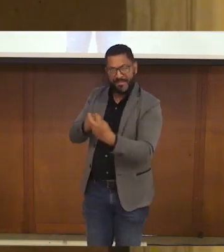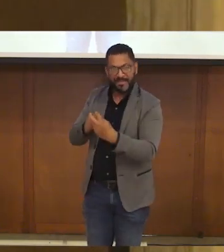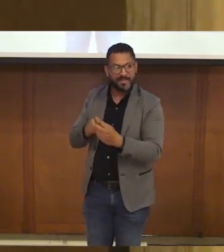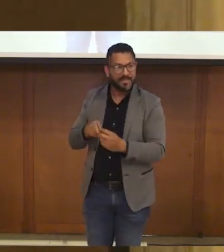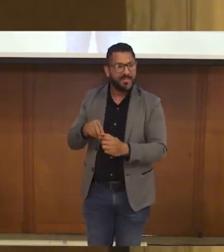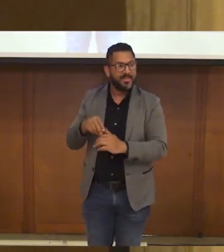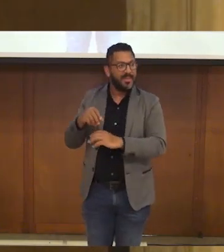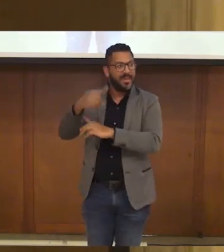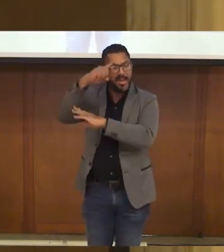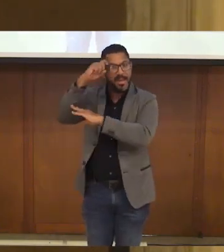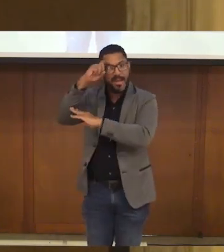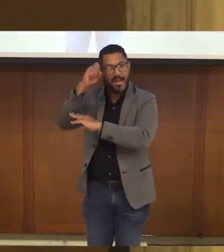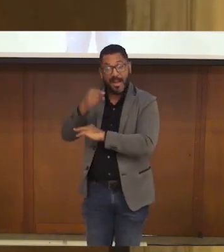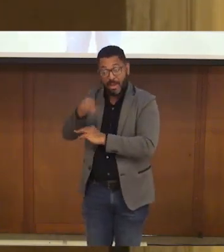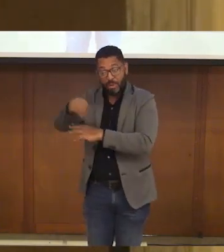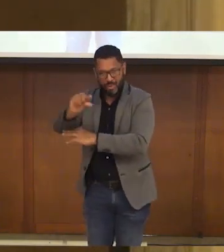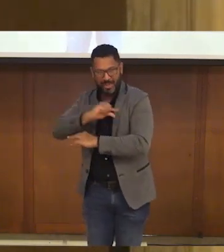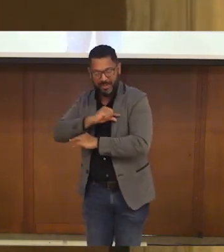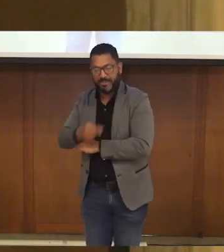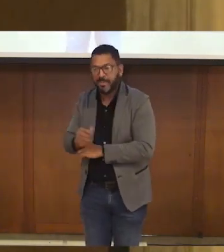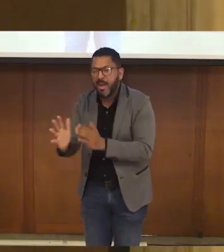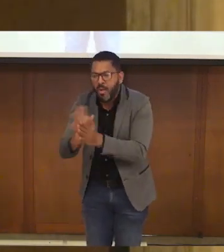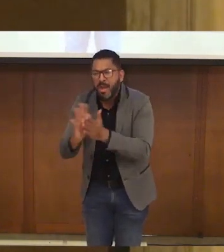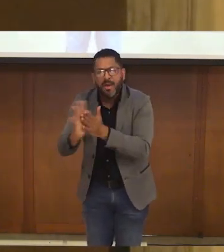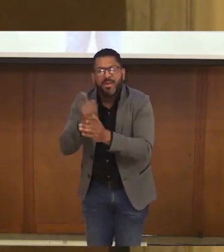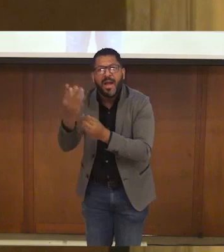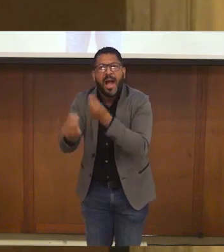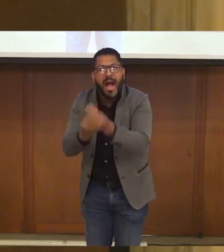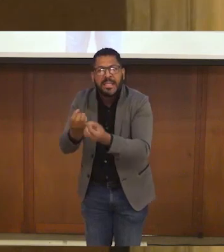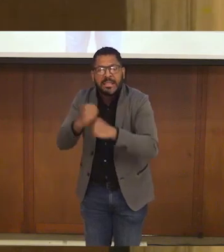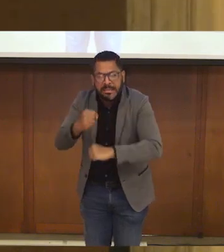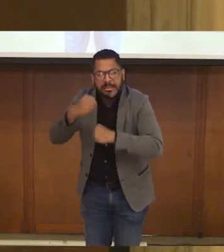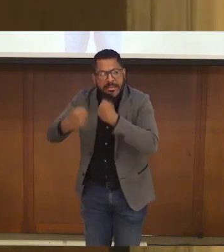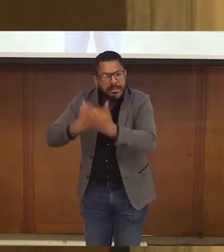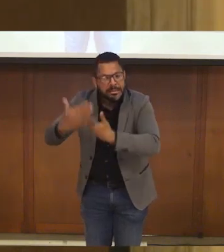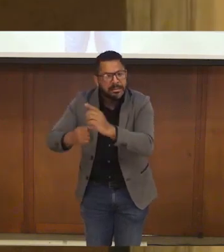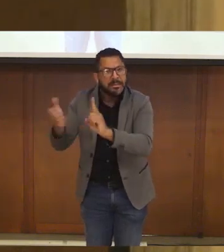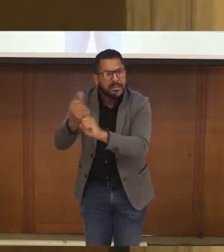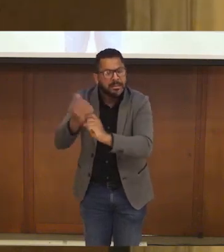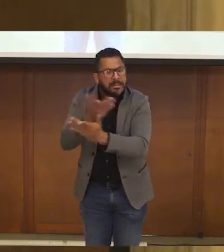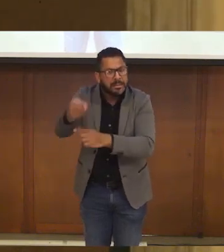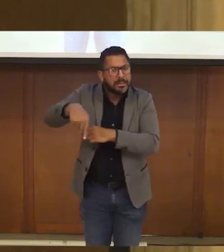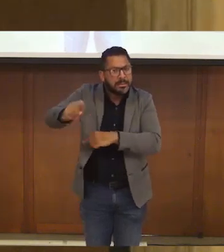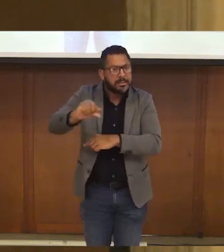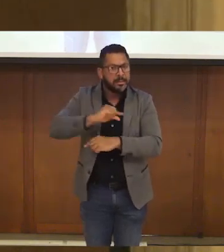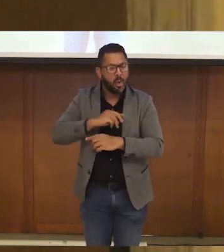Ayer hablábamos con Natalia y ella contándome desde el INSOR, o sea, todo lo que hacen, todo lo que son capaces de hacer.